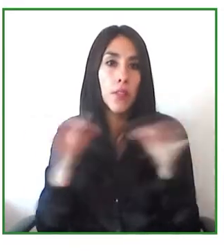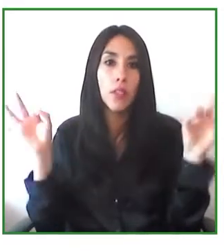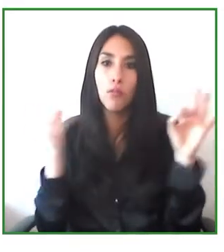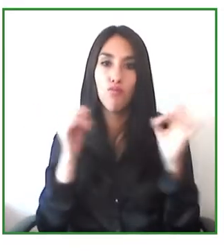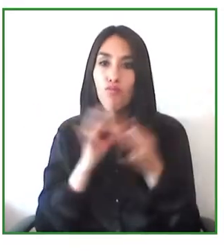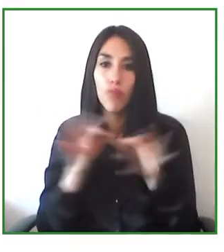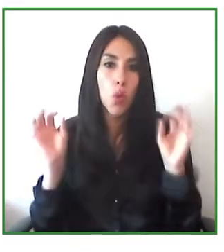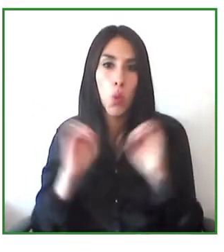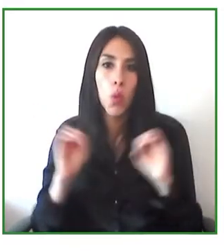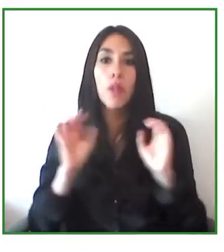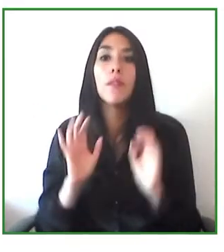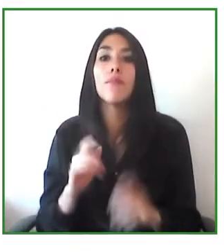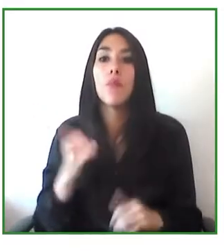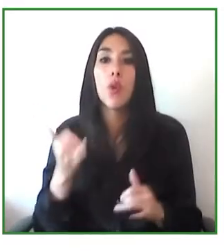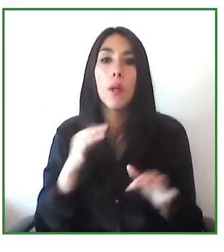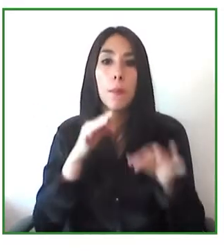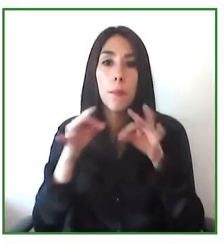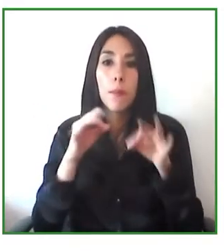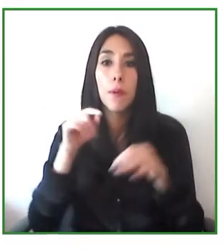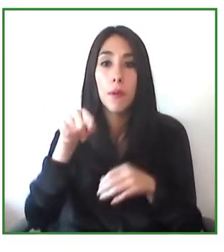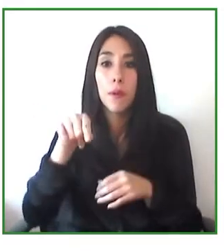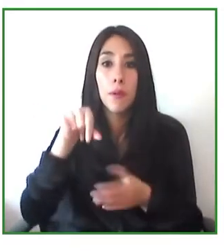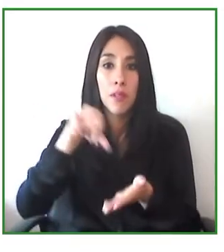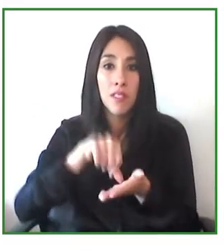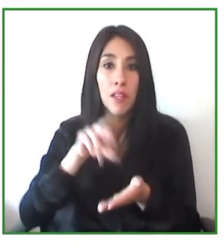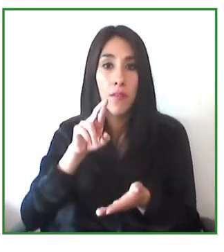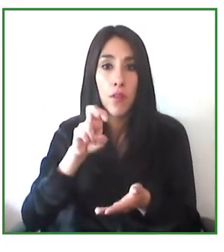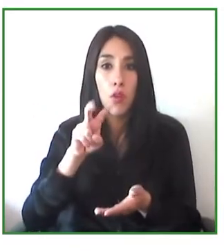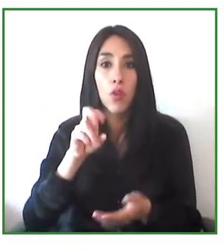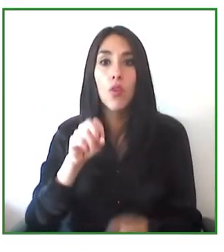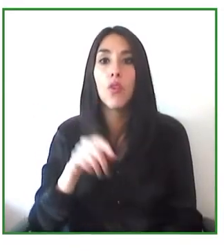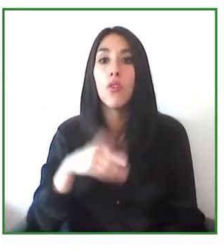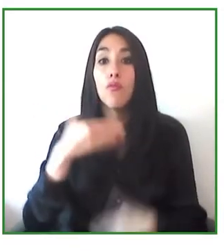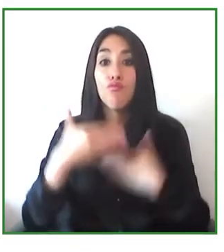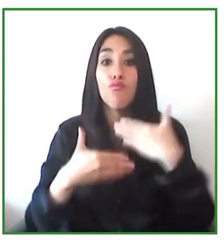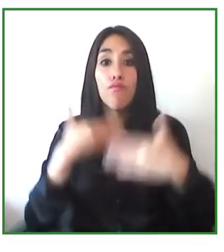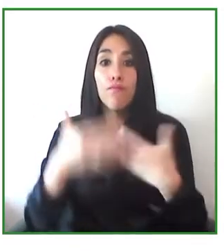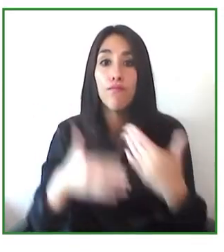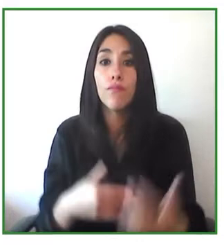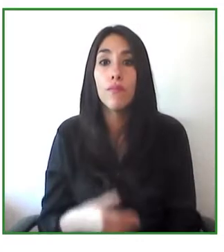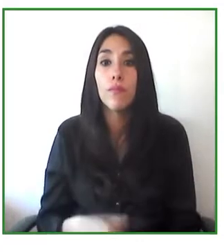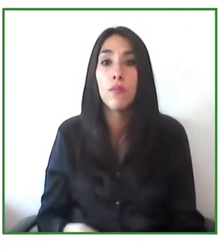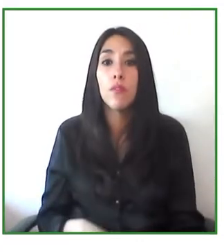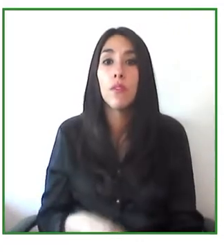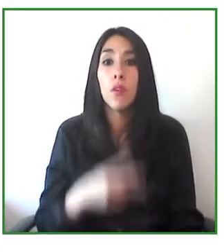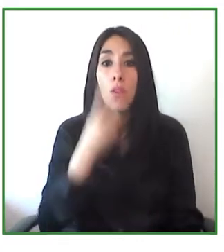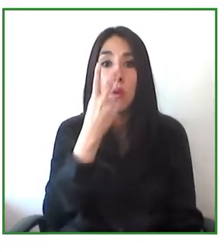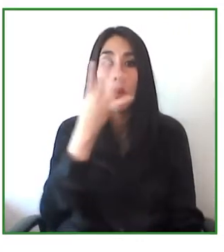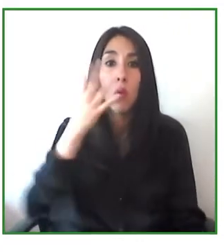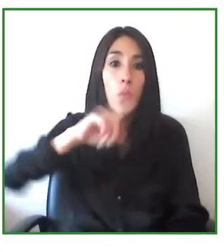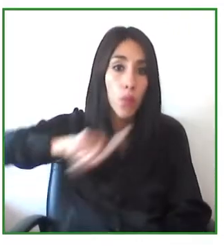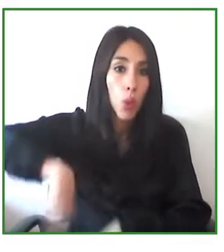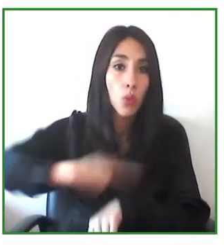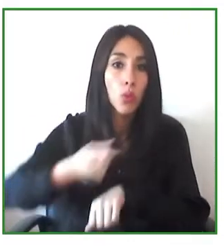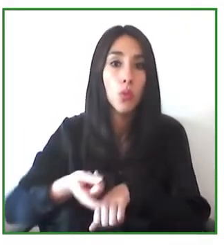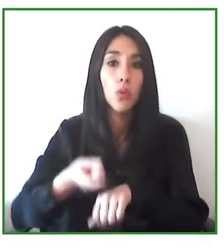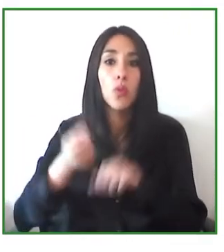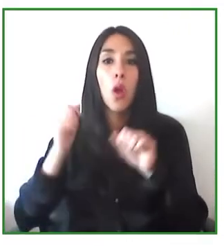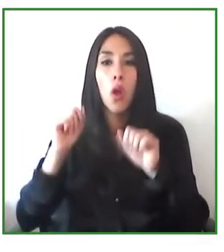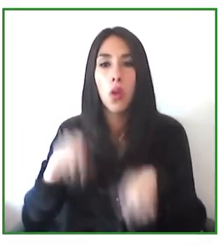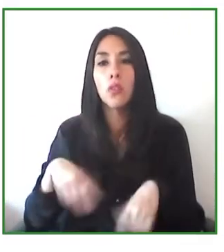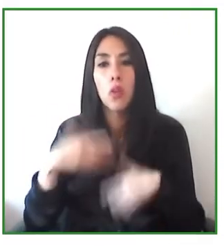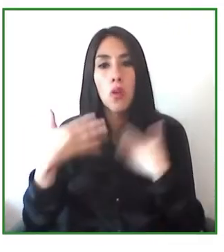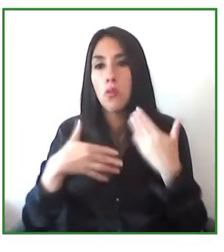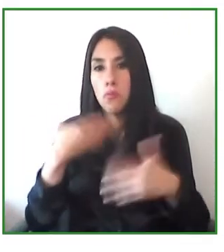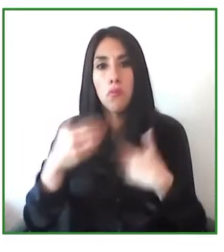de Relevo funciona 24 horas todos los días de la semana, así sean días feriados. Así que en